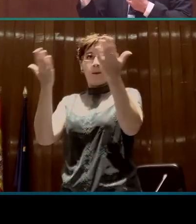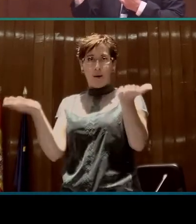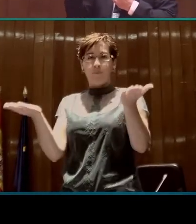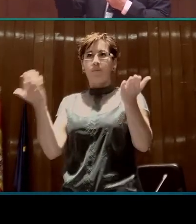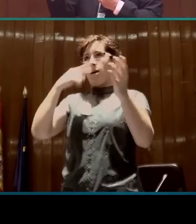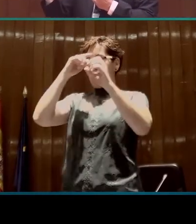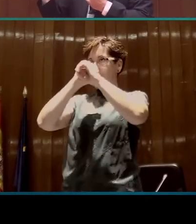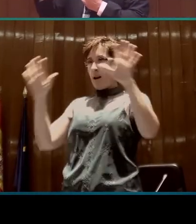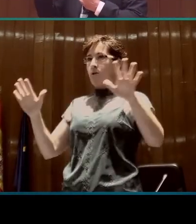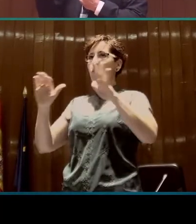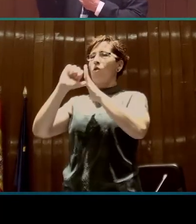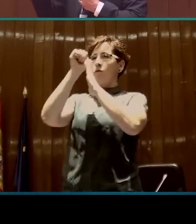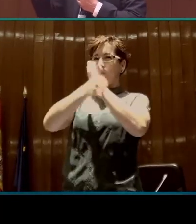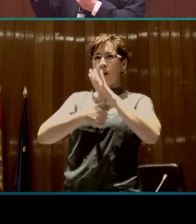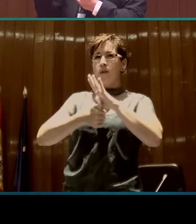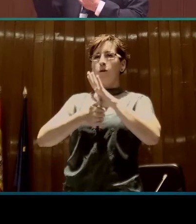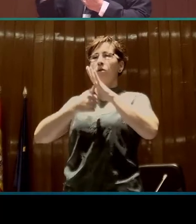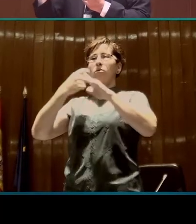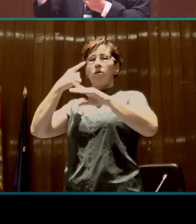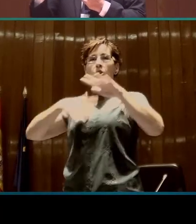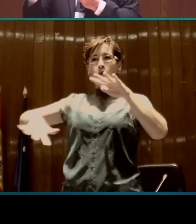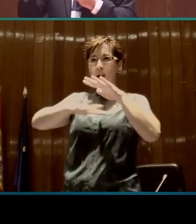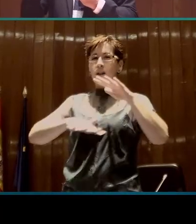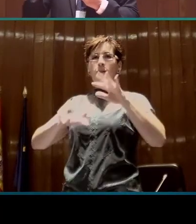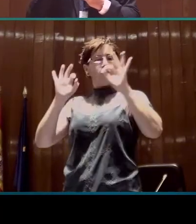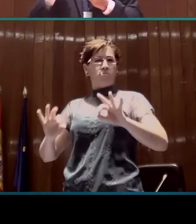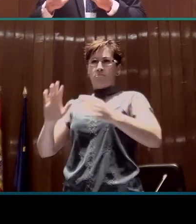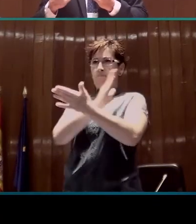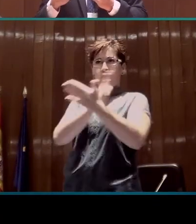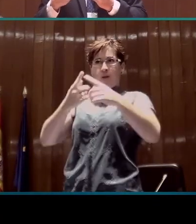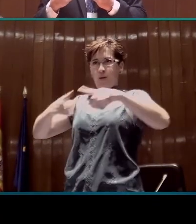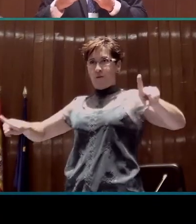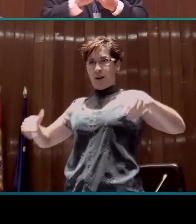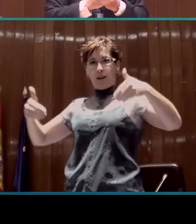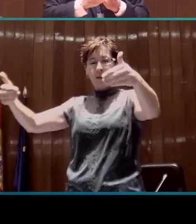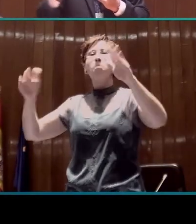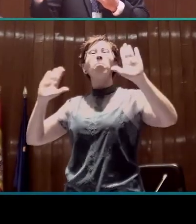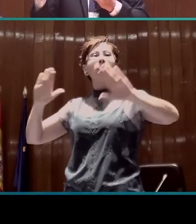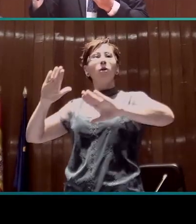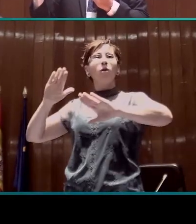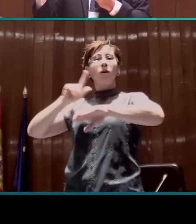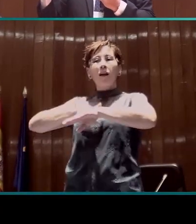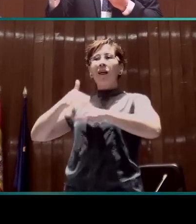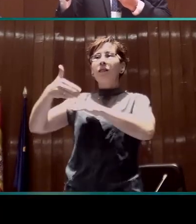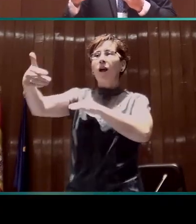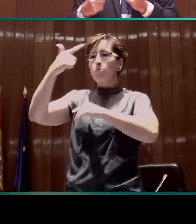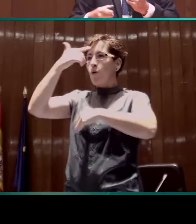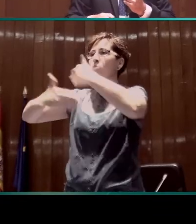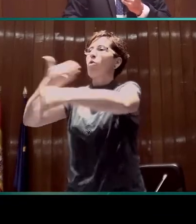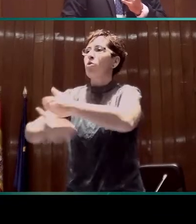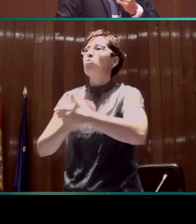forma distinta la configuración y la localización, pero ¿cuál es el curso temporal de esos procesos?